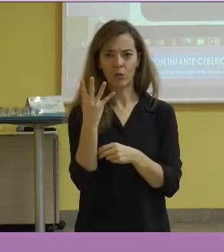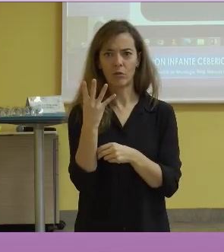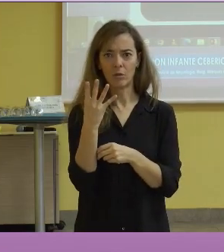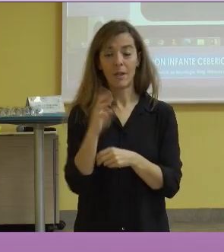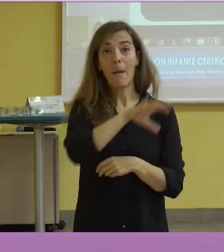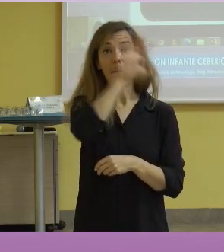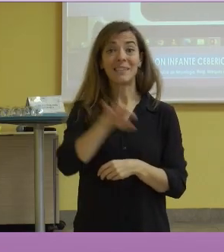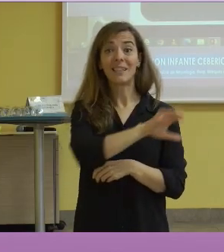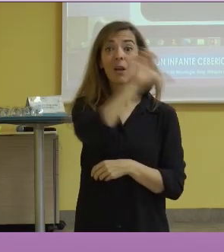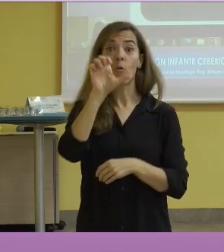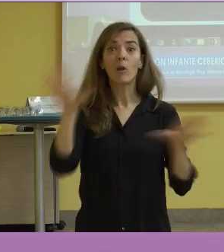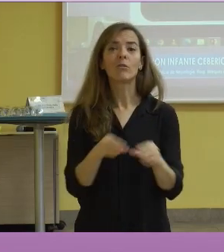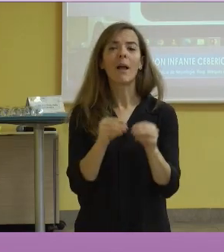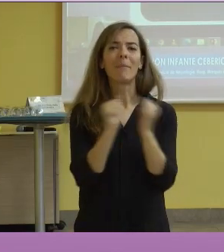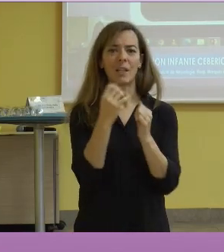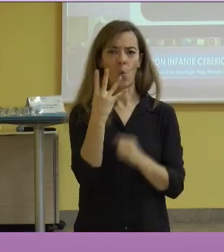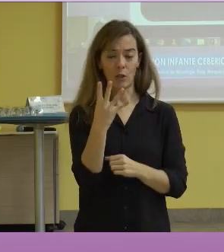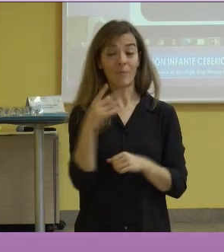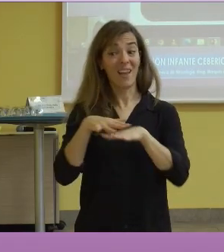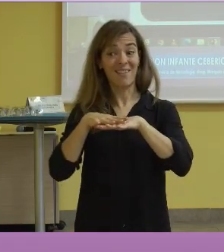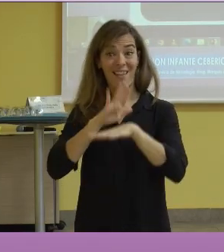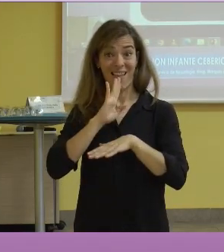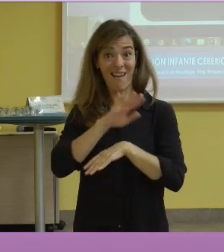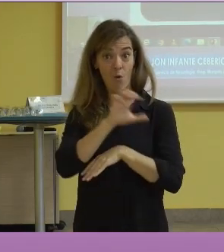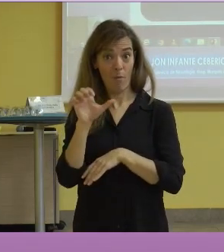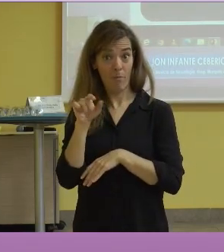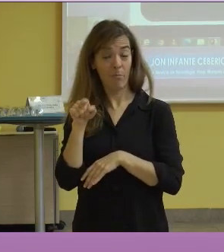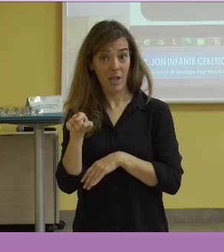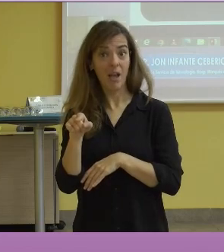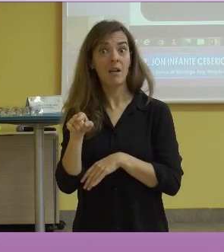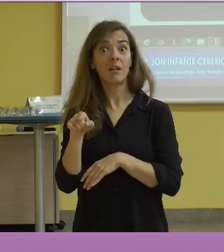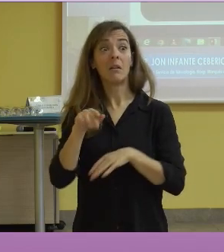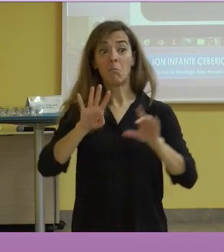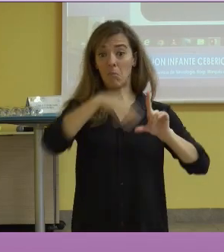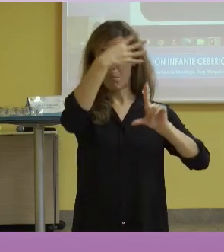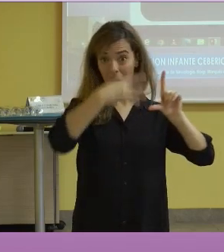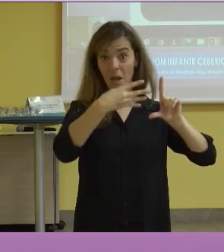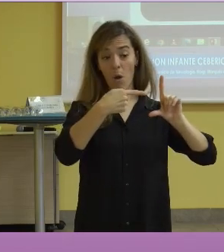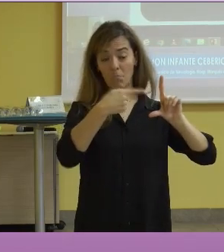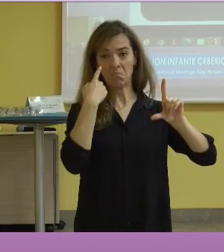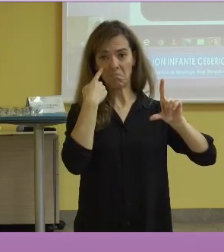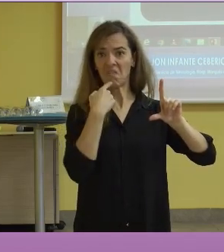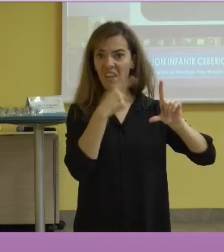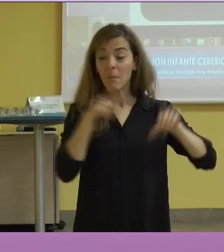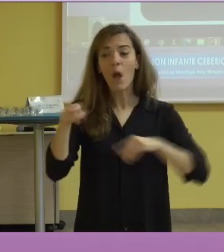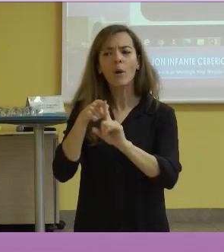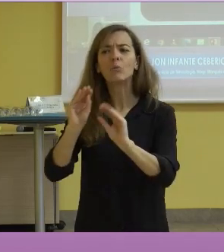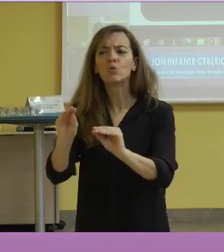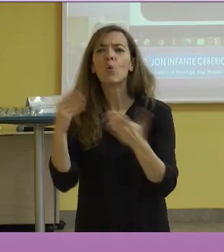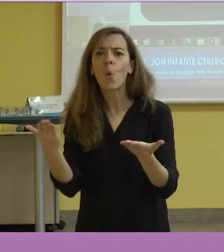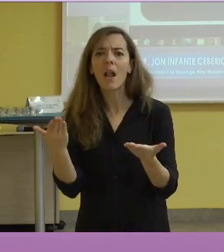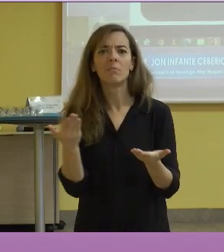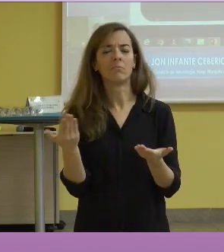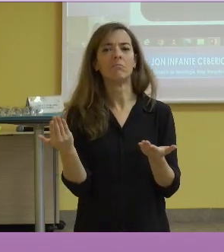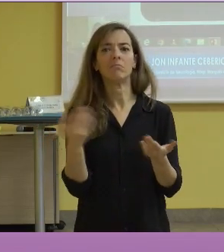países europeos, ¿vale? Esta red, como también dices en la página web, pues tiene como objetivo atender las